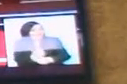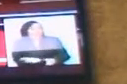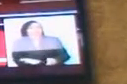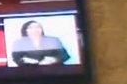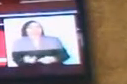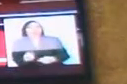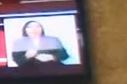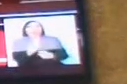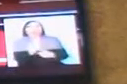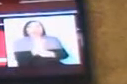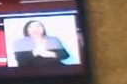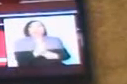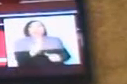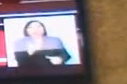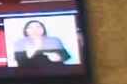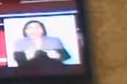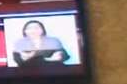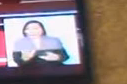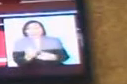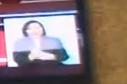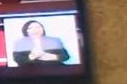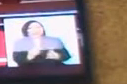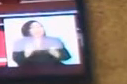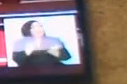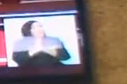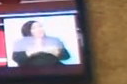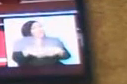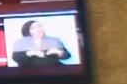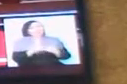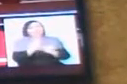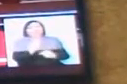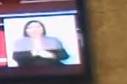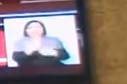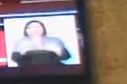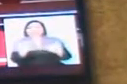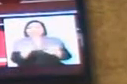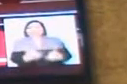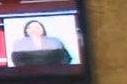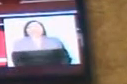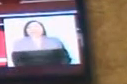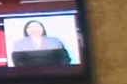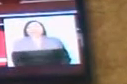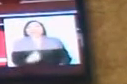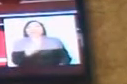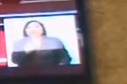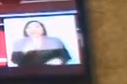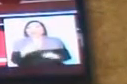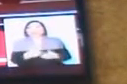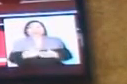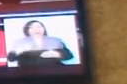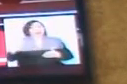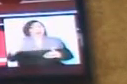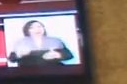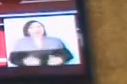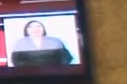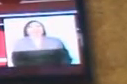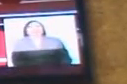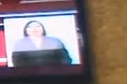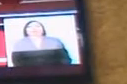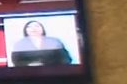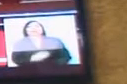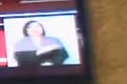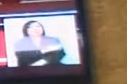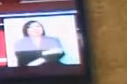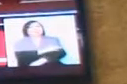la seguridad ciudadana serán centrales en nuestro trabajo. Y tal como lo hicimos en su momento en